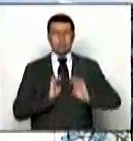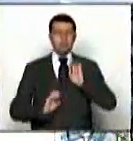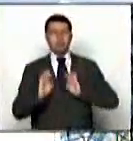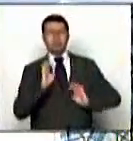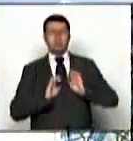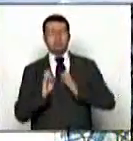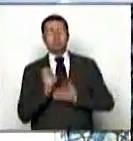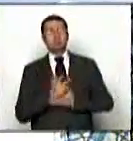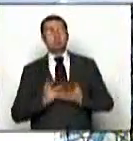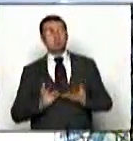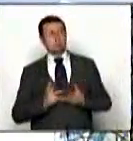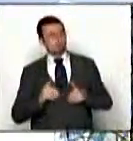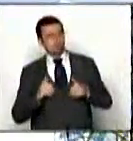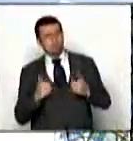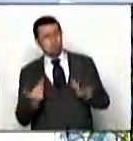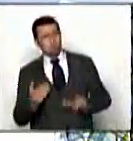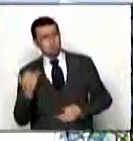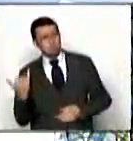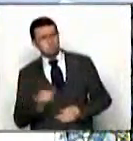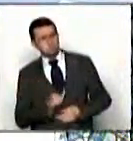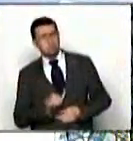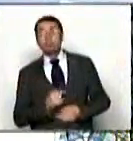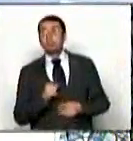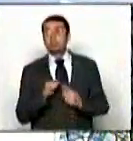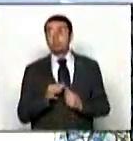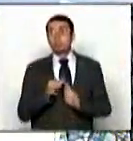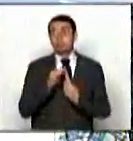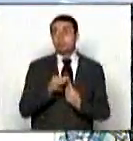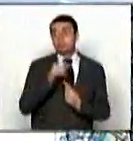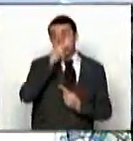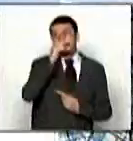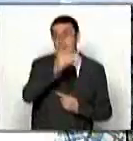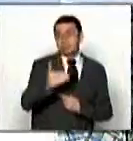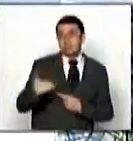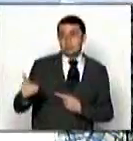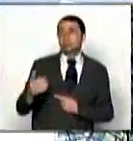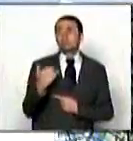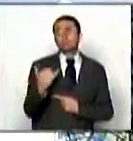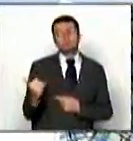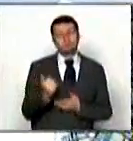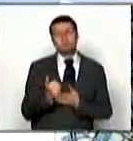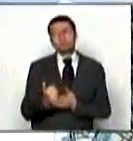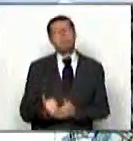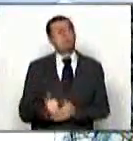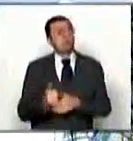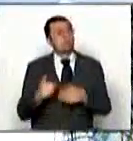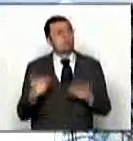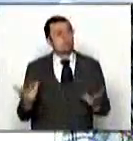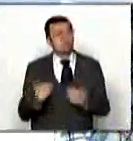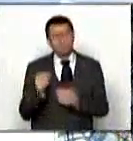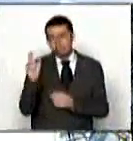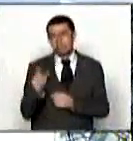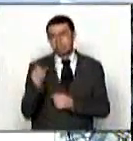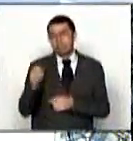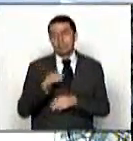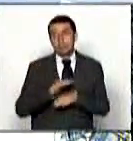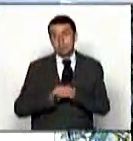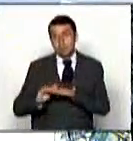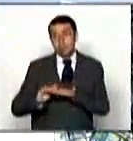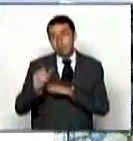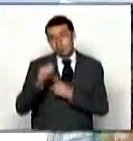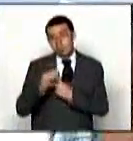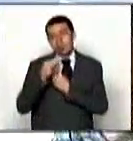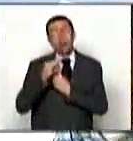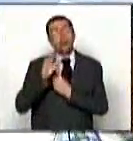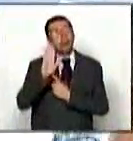especialmente con los niños. Muy interesante el programa de hoy, invitado especial, lo presentaré un poco más